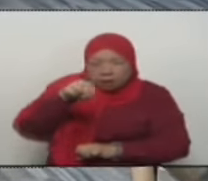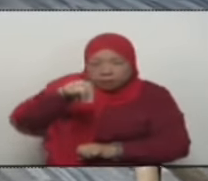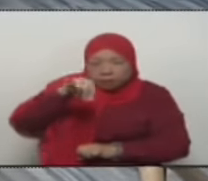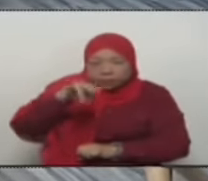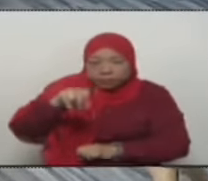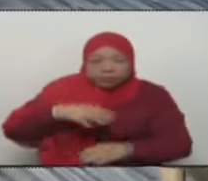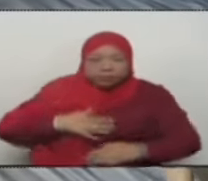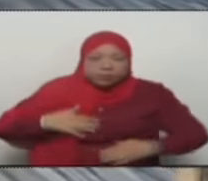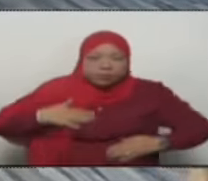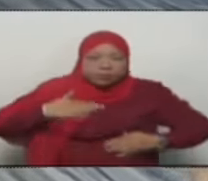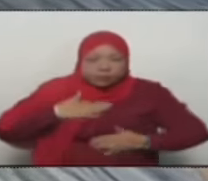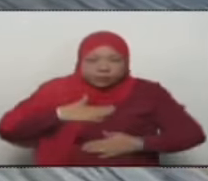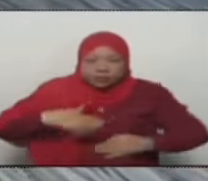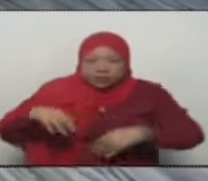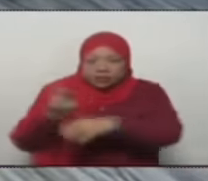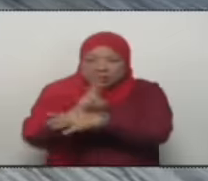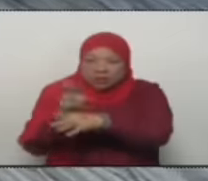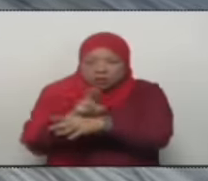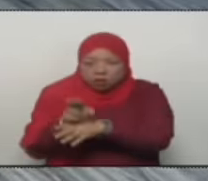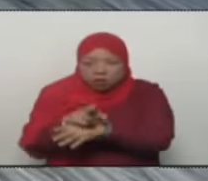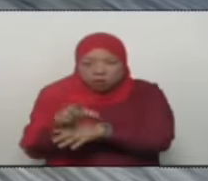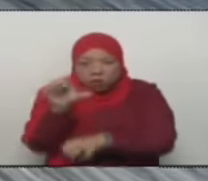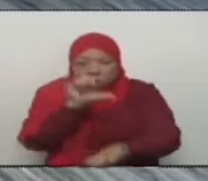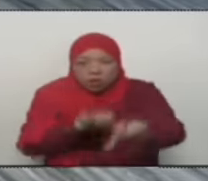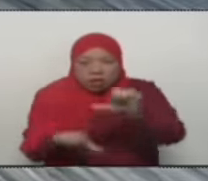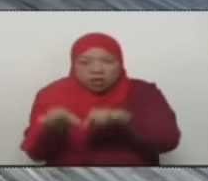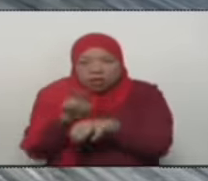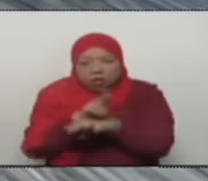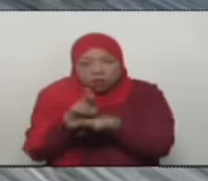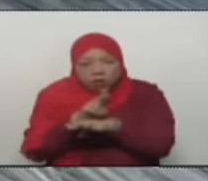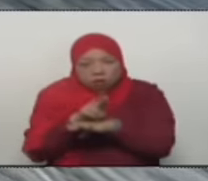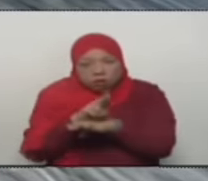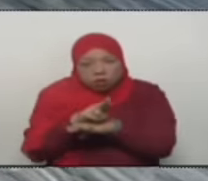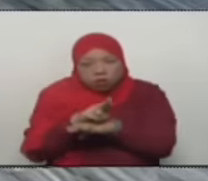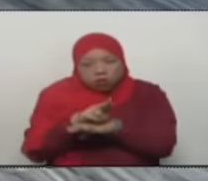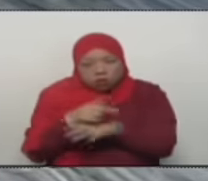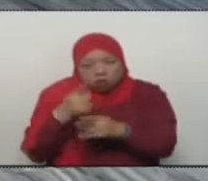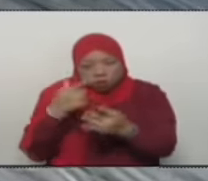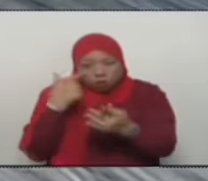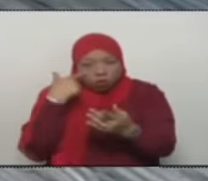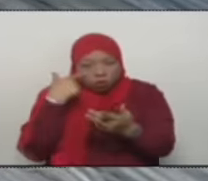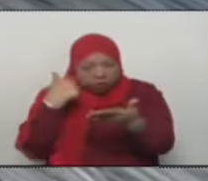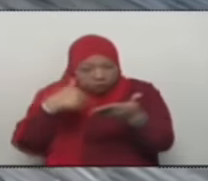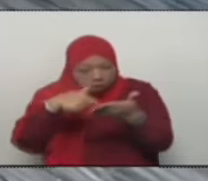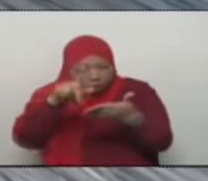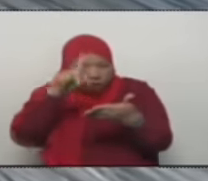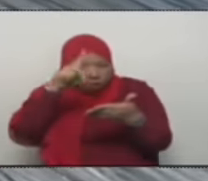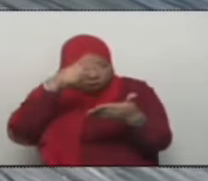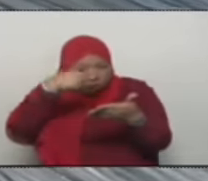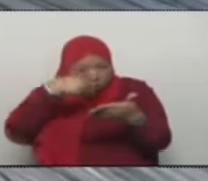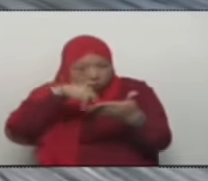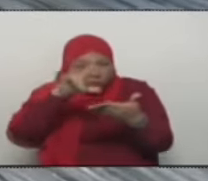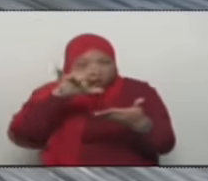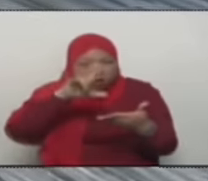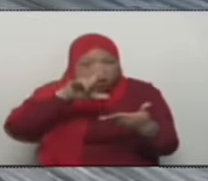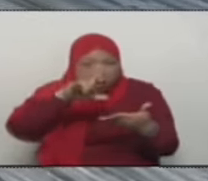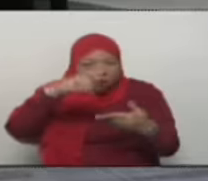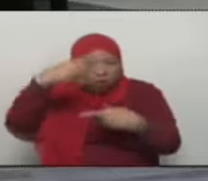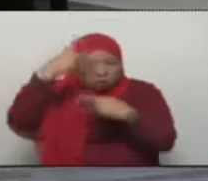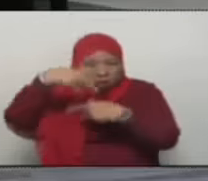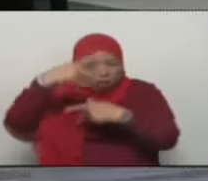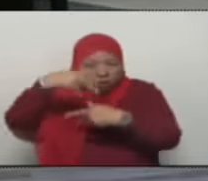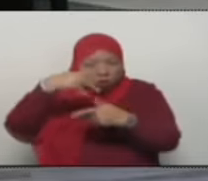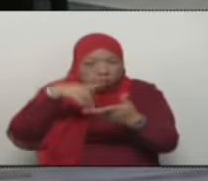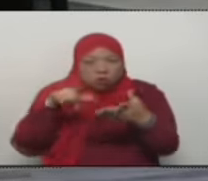placer inmediato. E inmediatamente se evapora también. Cada vez que usted pasa y pasa la página de Instagram o la de TikTok,